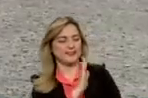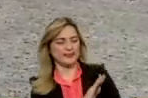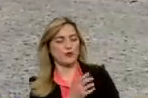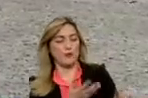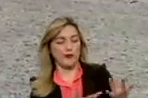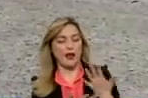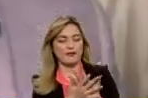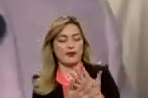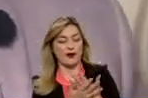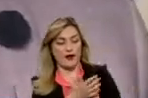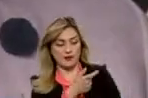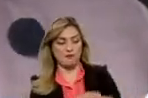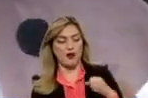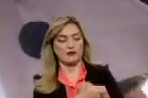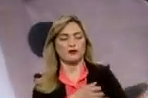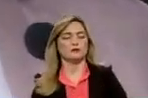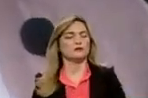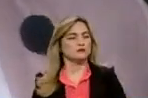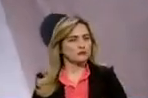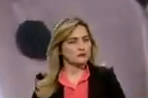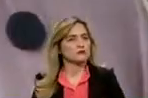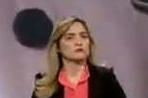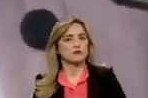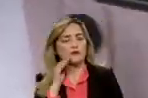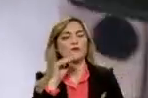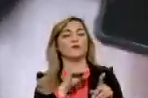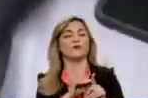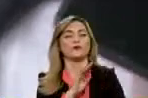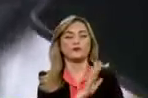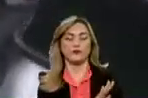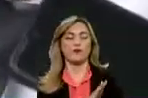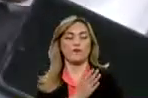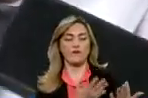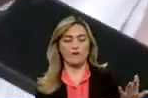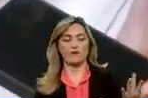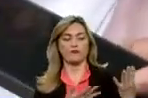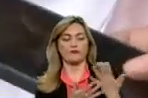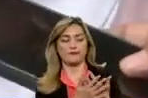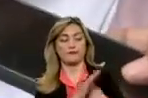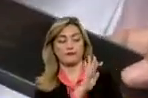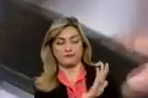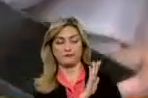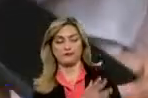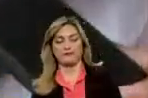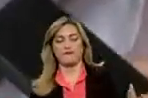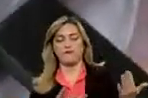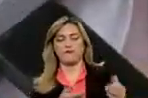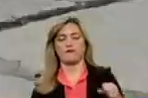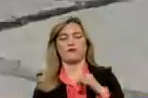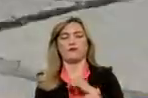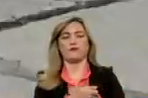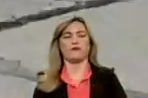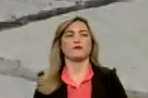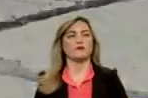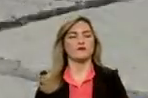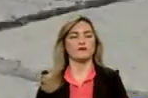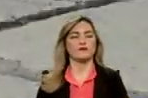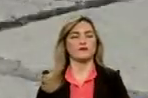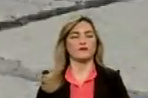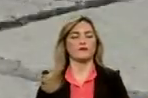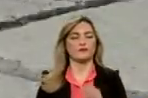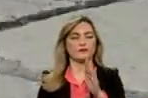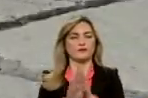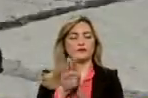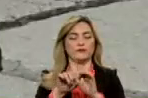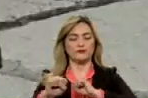la estarían amenazando. Ha recibido llamadas y mensajes en donde indican que la penitenciaría la están esperando para matarla. A la par del desarrollo